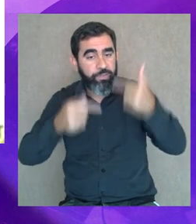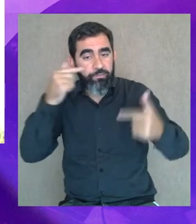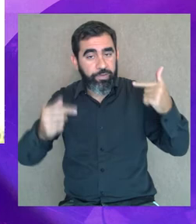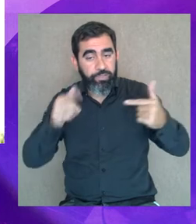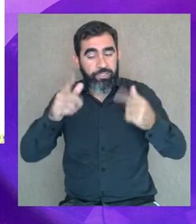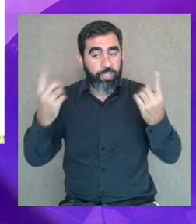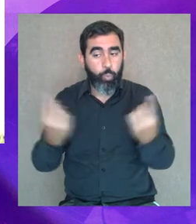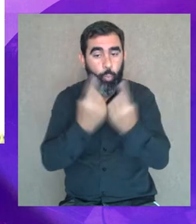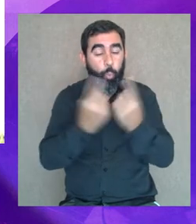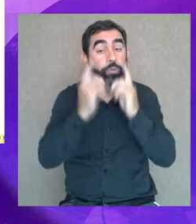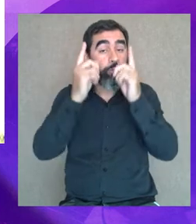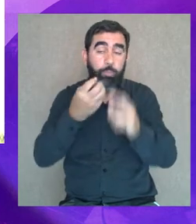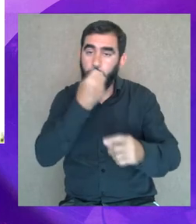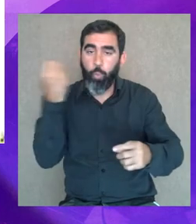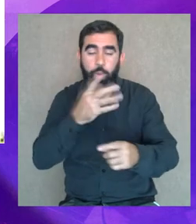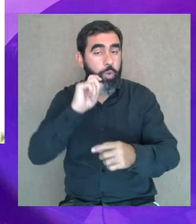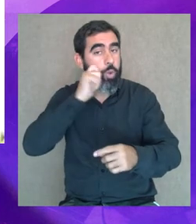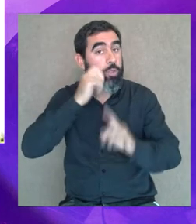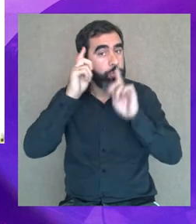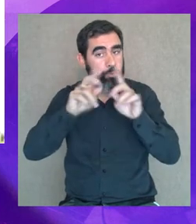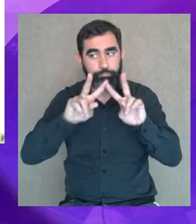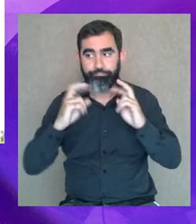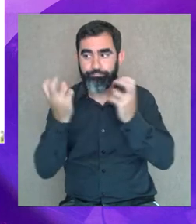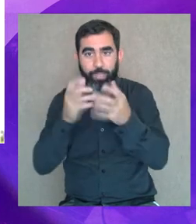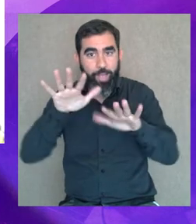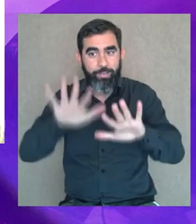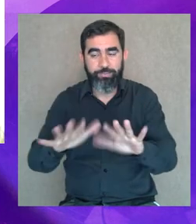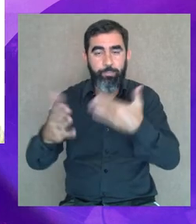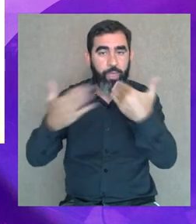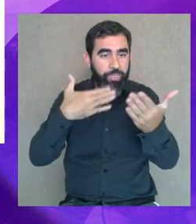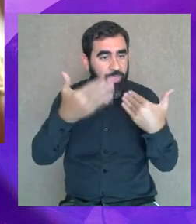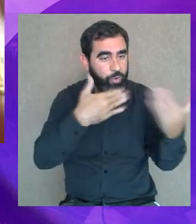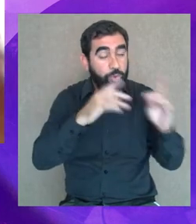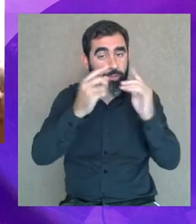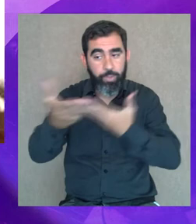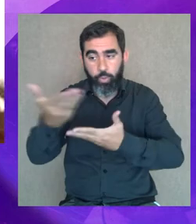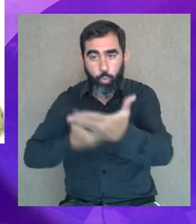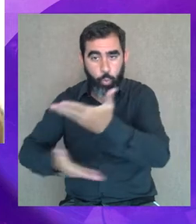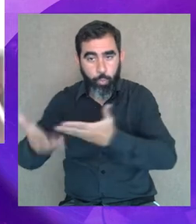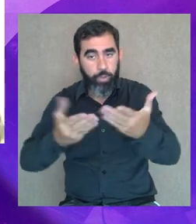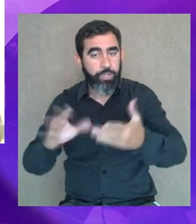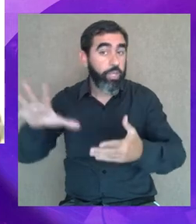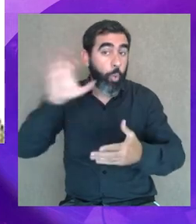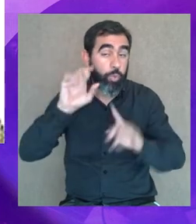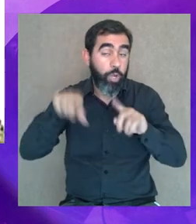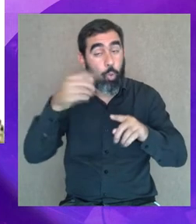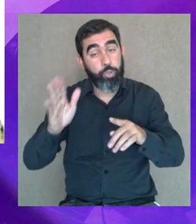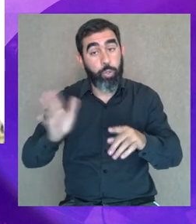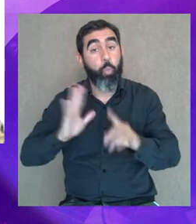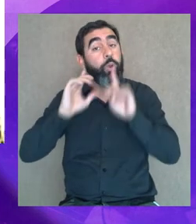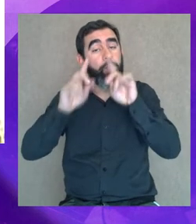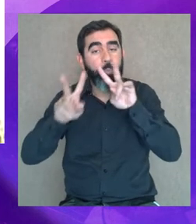este tipo grad ese tipo de encuentros también es sumamente en lo in totalmente es para poder dialogar y poder escuchar también